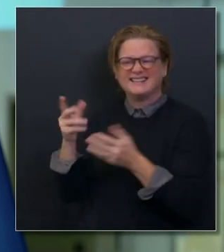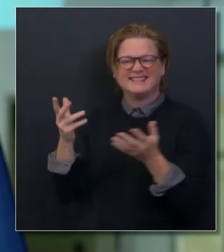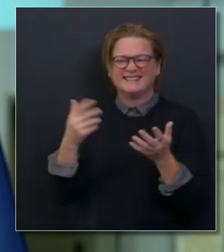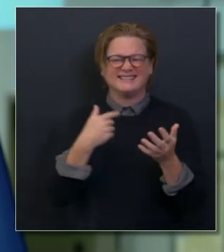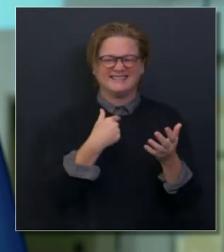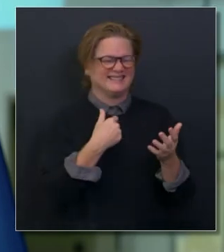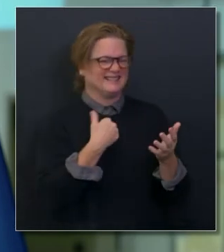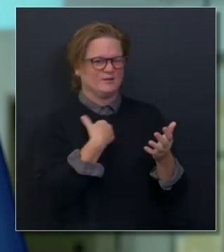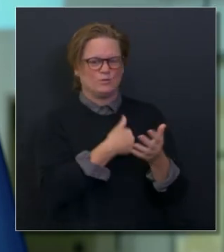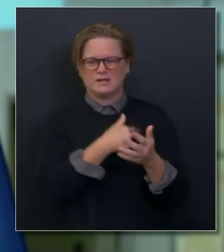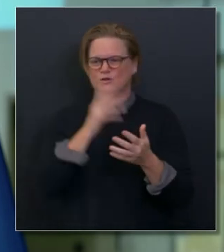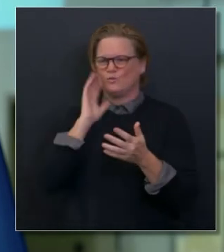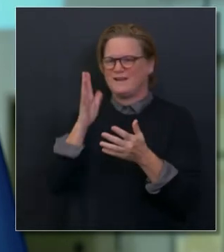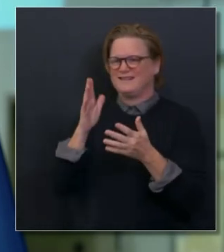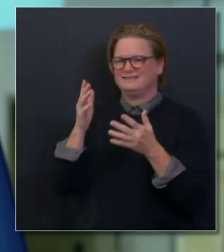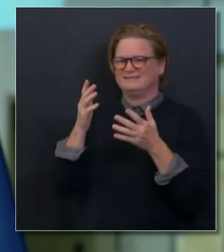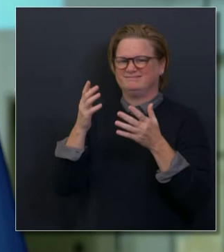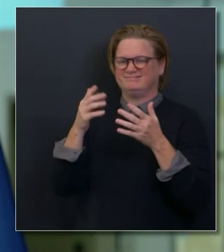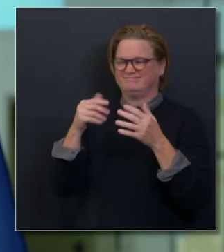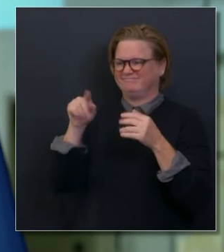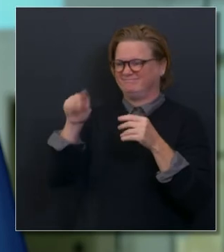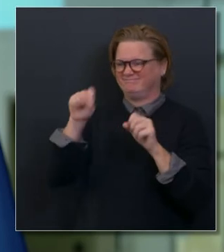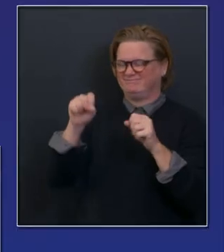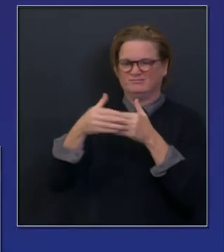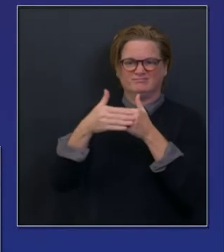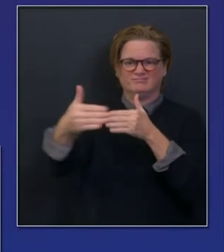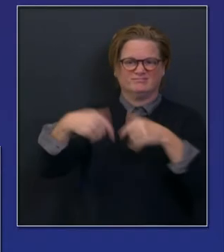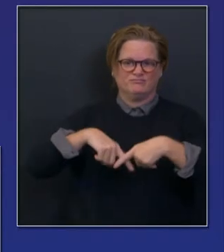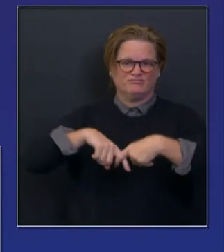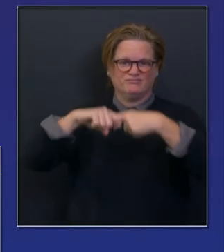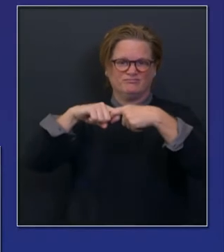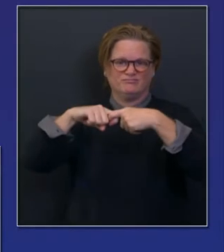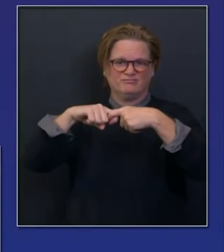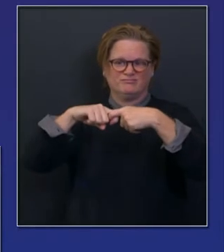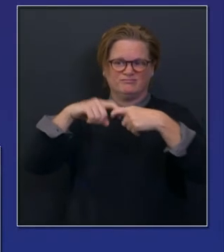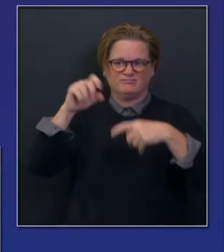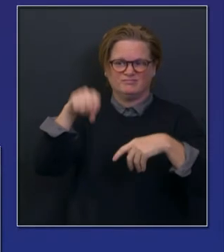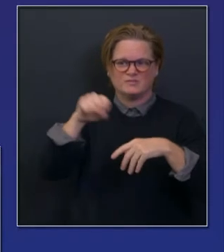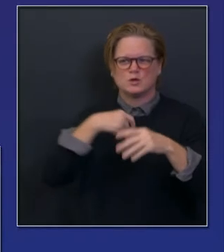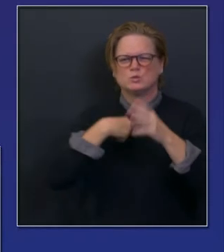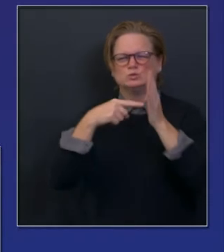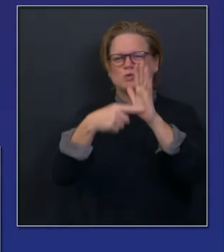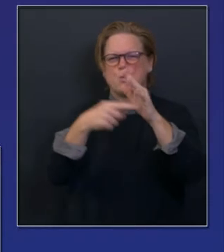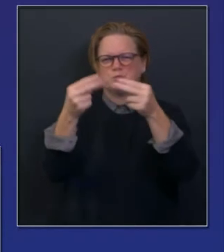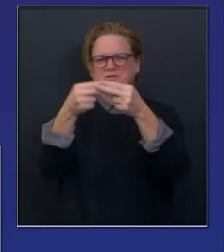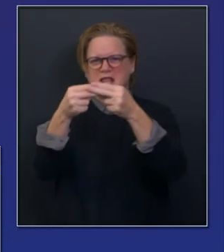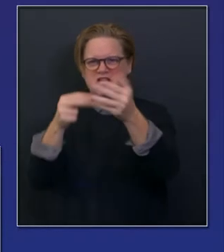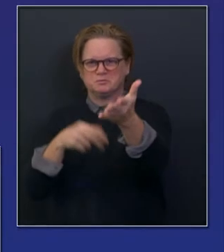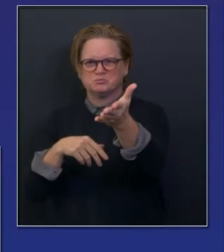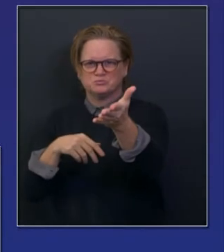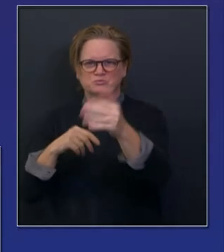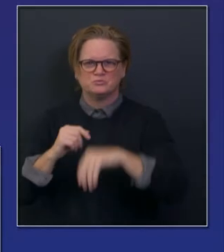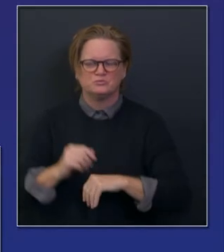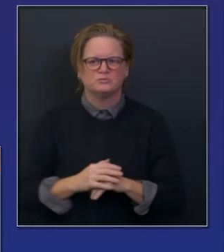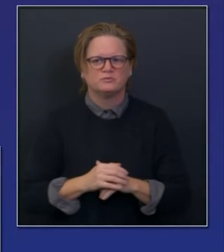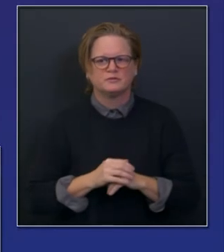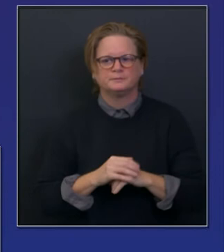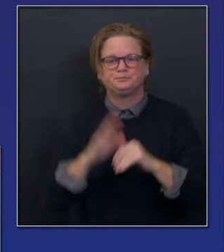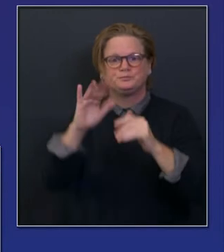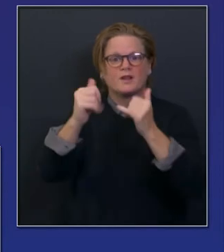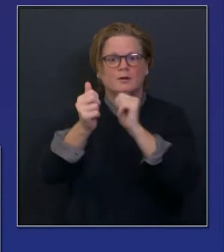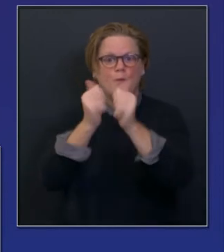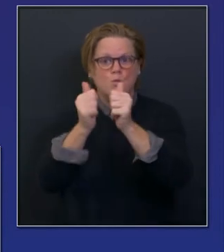el total del cual determinará cuán pronto sucederá eso. Les voy a mostrar esa transparencia. Y les voy a